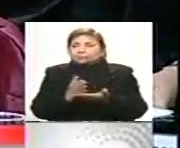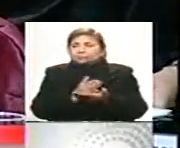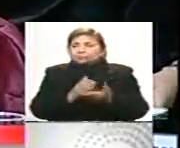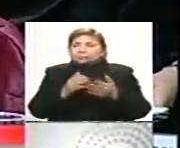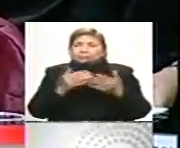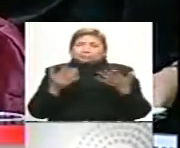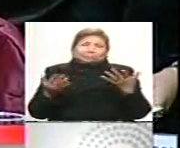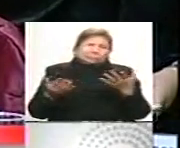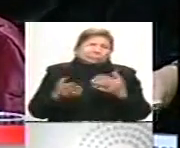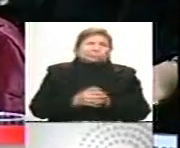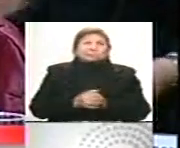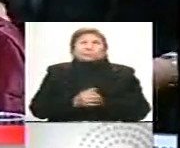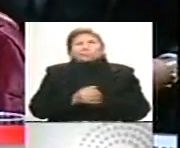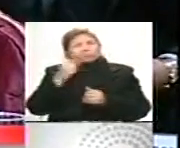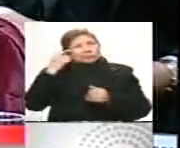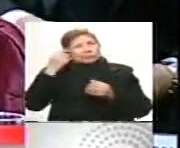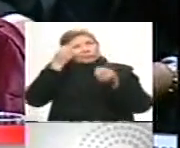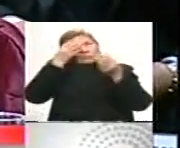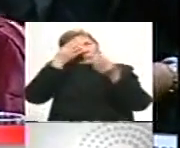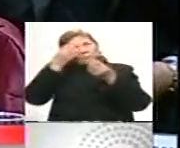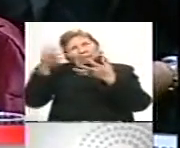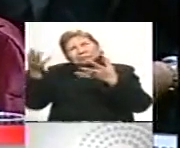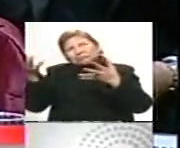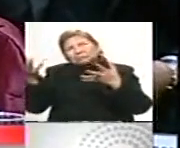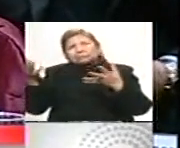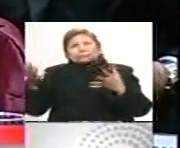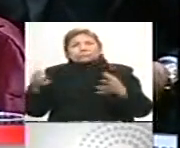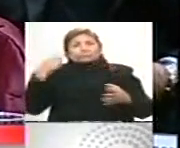lejos de promover la crisis política,